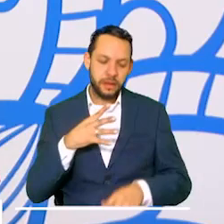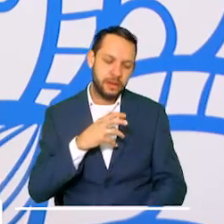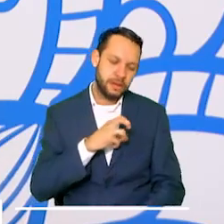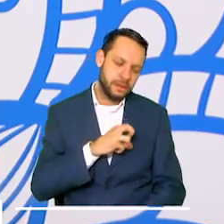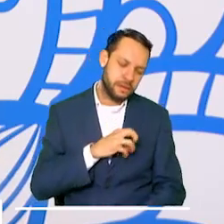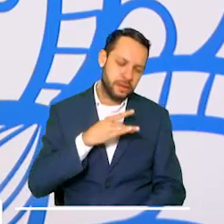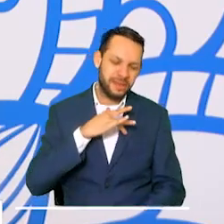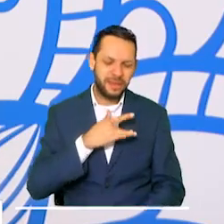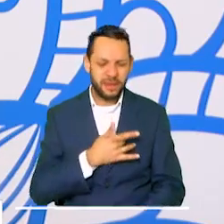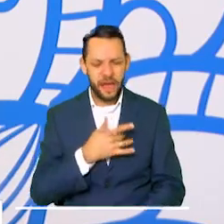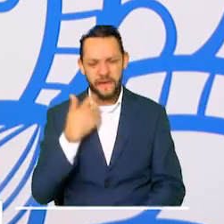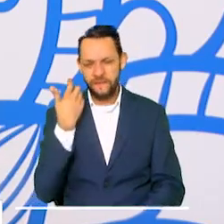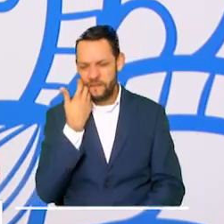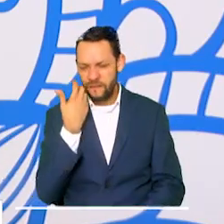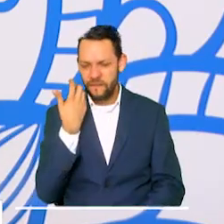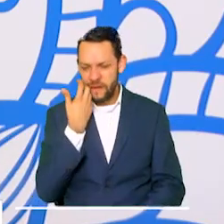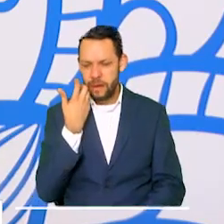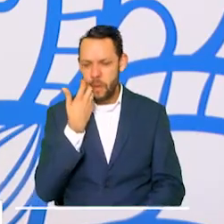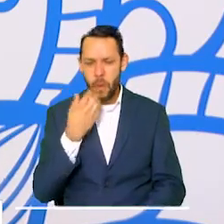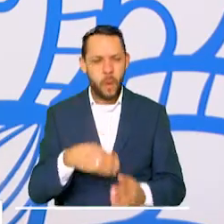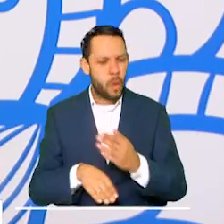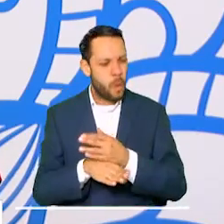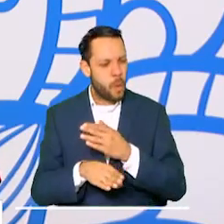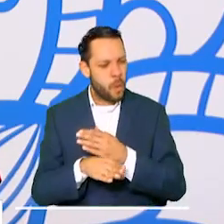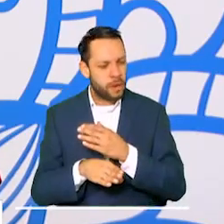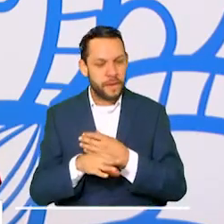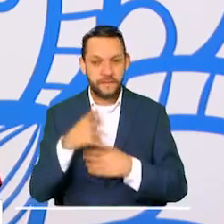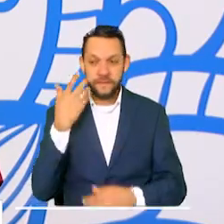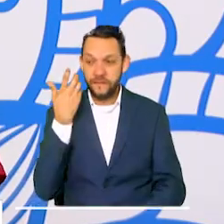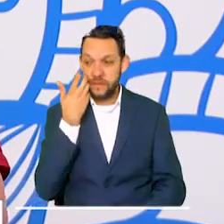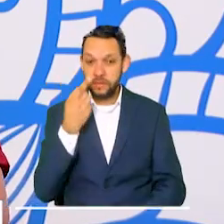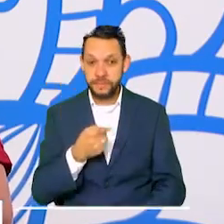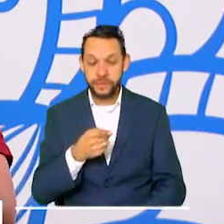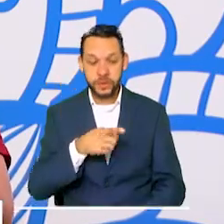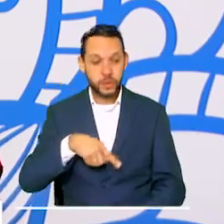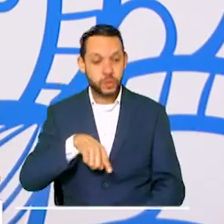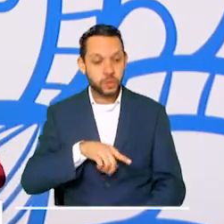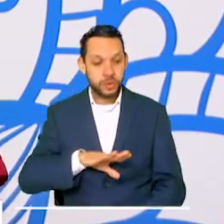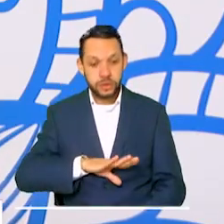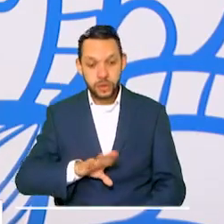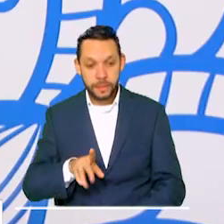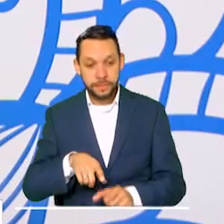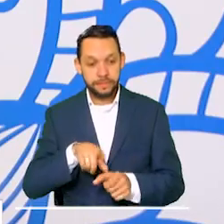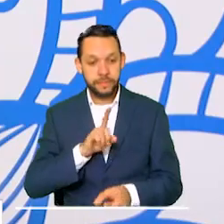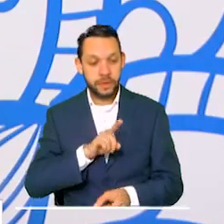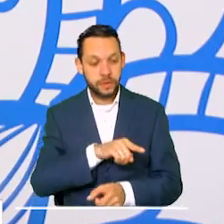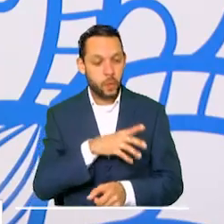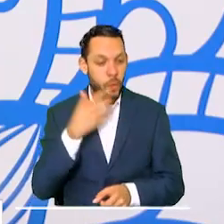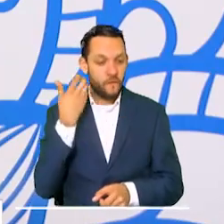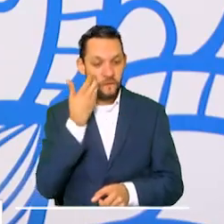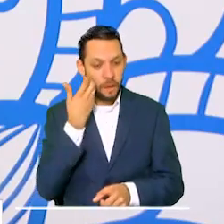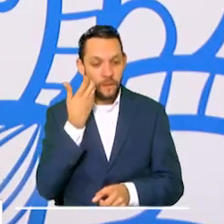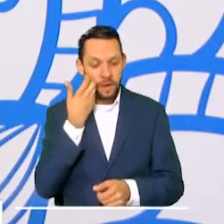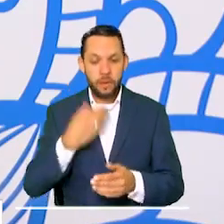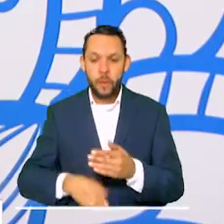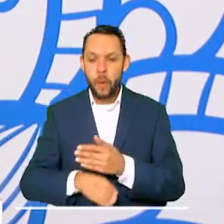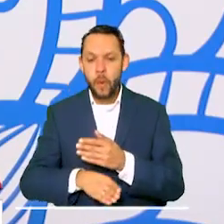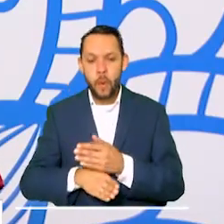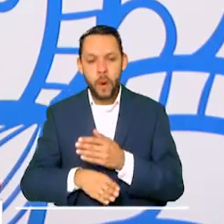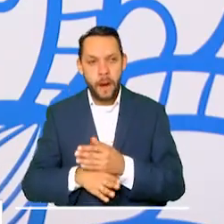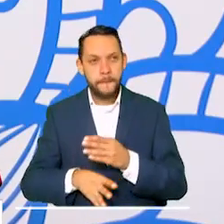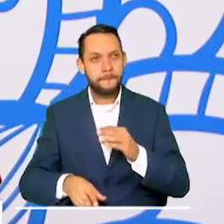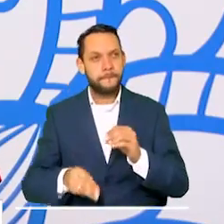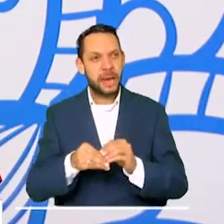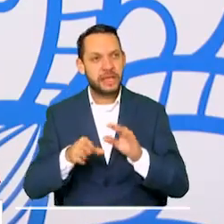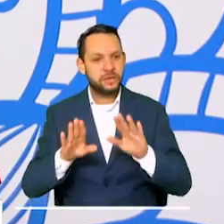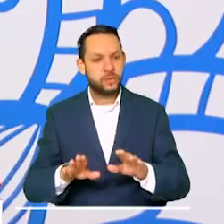perdemos nuestro estado de salud, que tengamos en cuenta que no es solamente la ausencia de enfermedad en nuestro cuerpo, sino todo nuestro